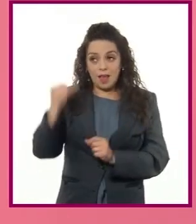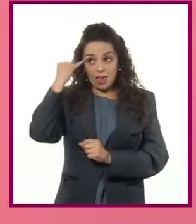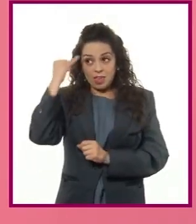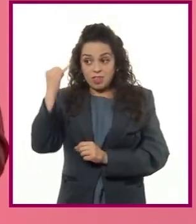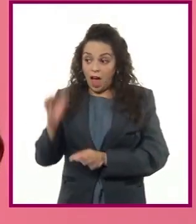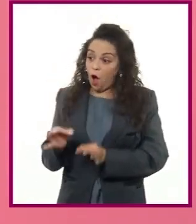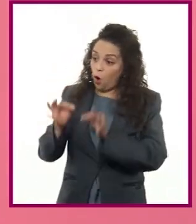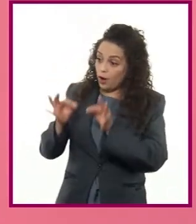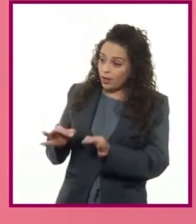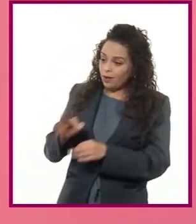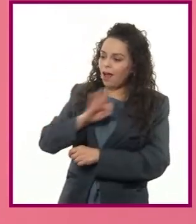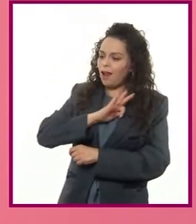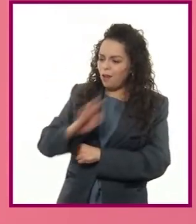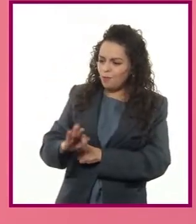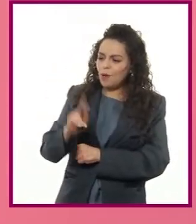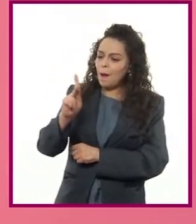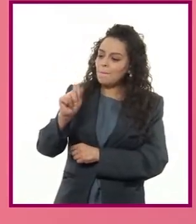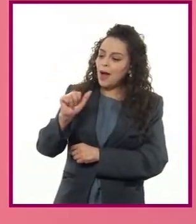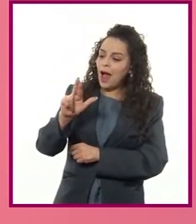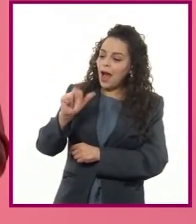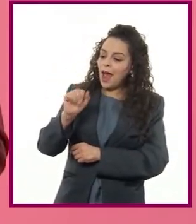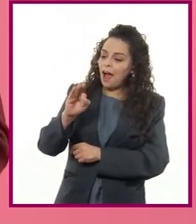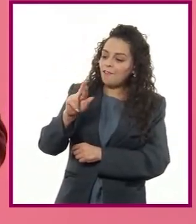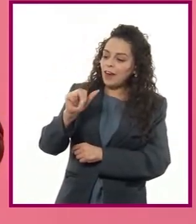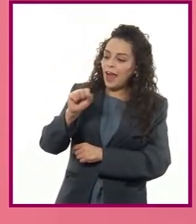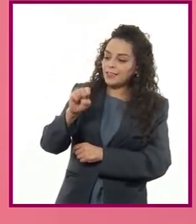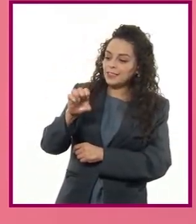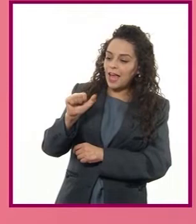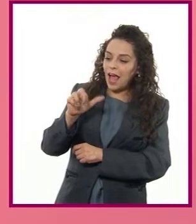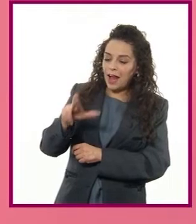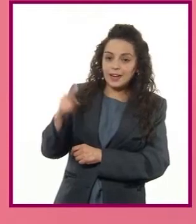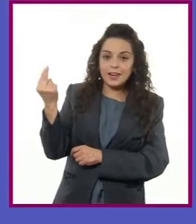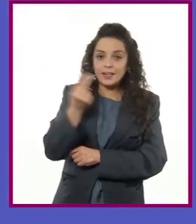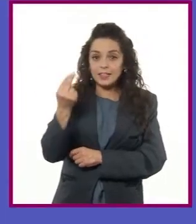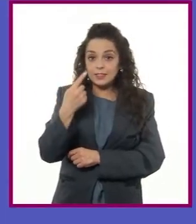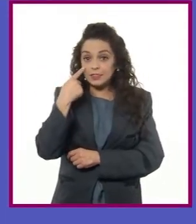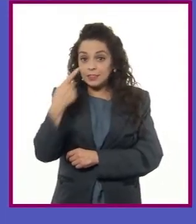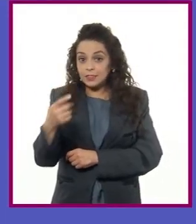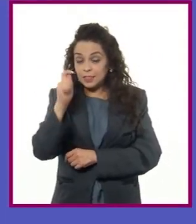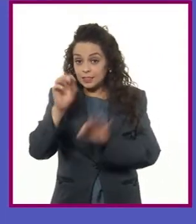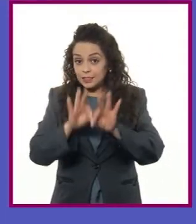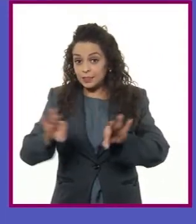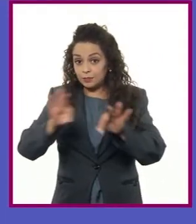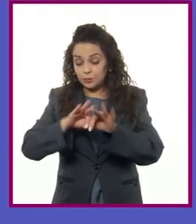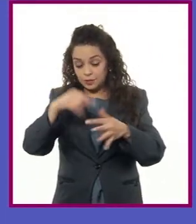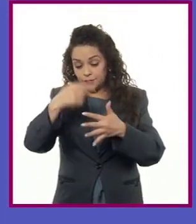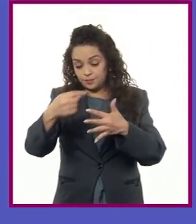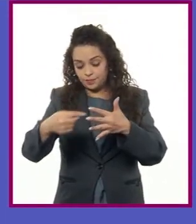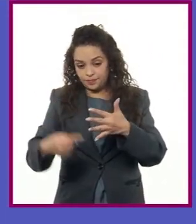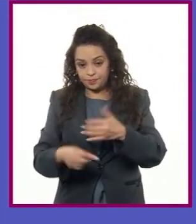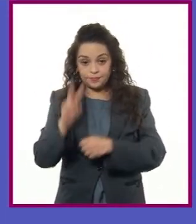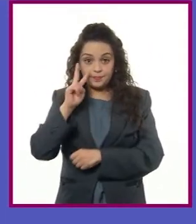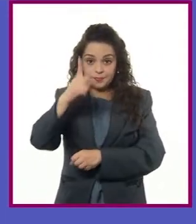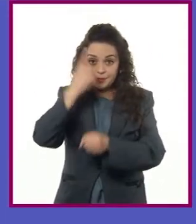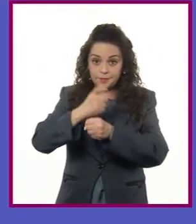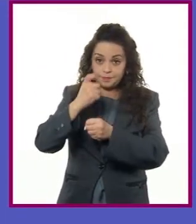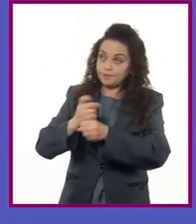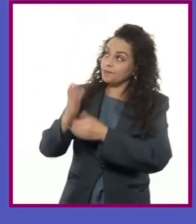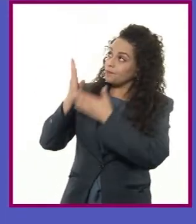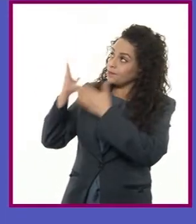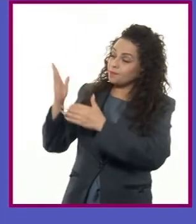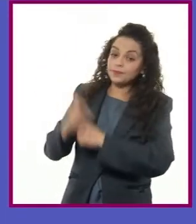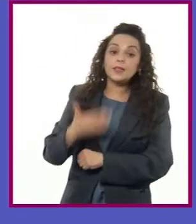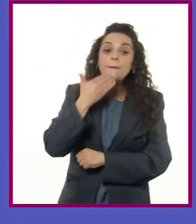puede parafrasear y hay que considerar los siguientes puntos. Número 1. Lograr una